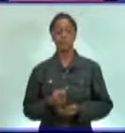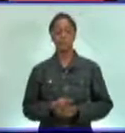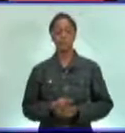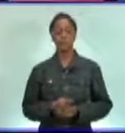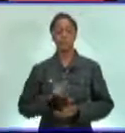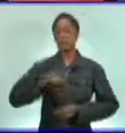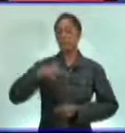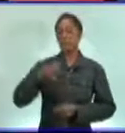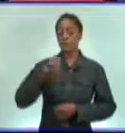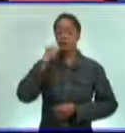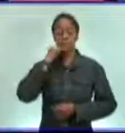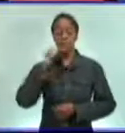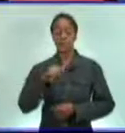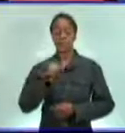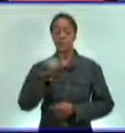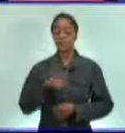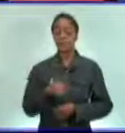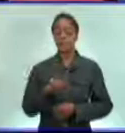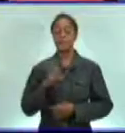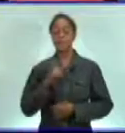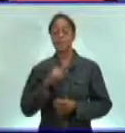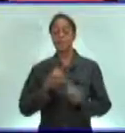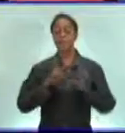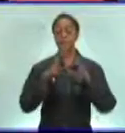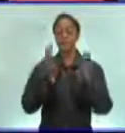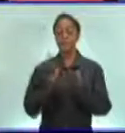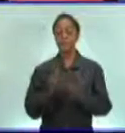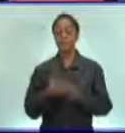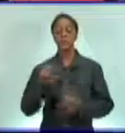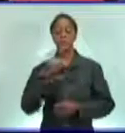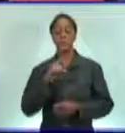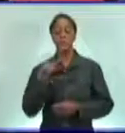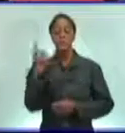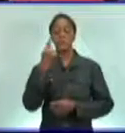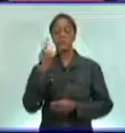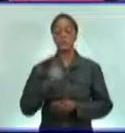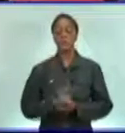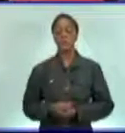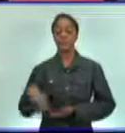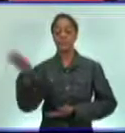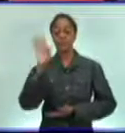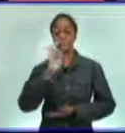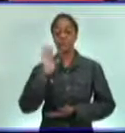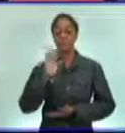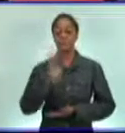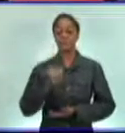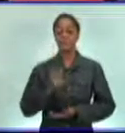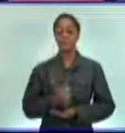cada día más de este maravilloso mundo de las ciencias naturales. ¡Chao!